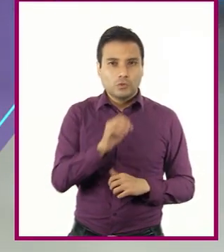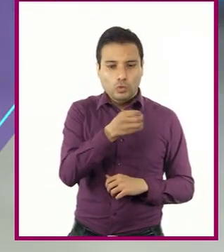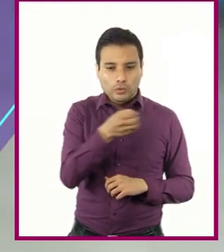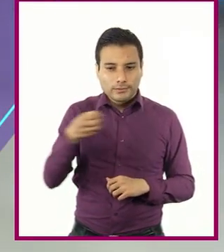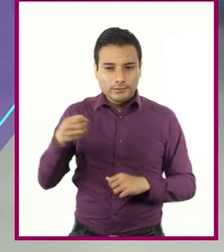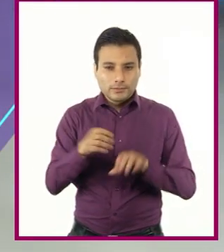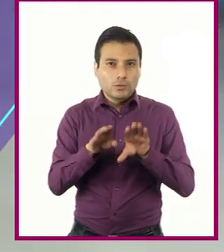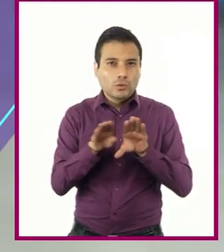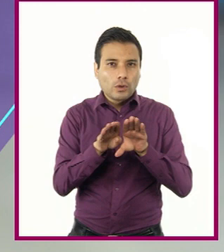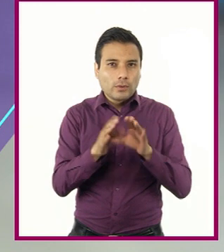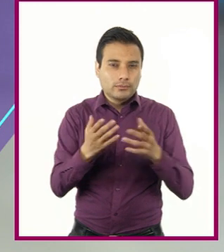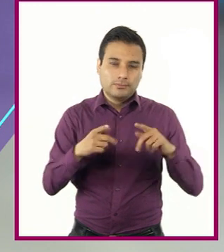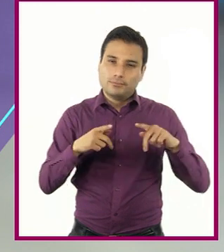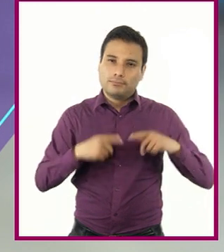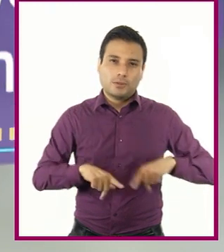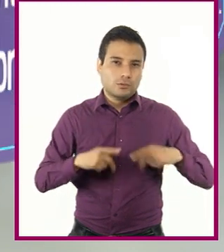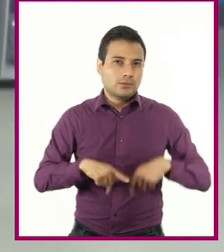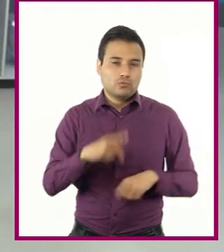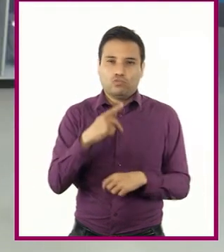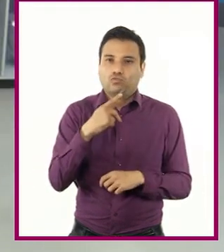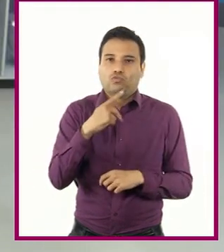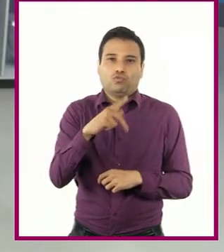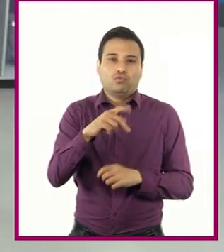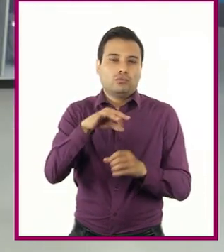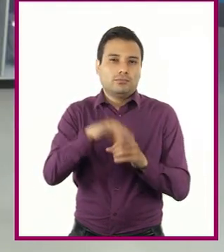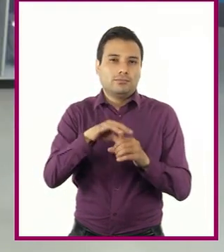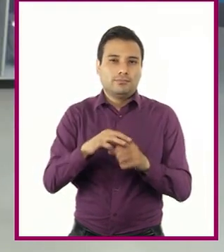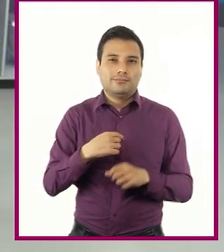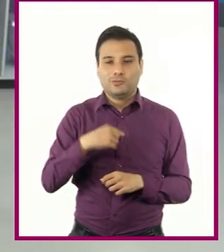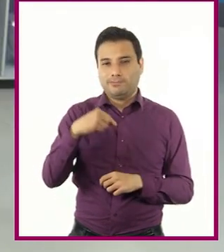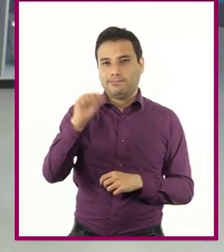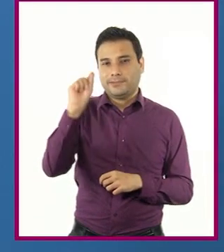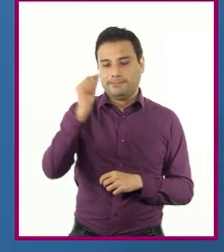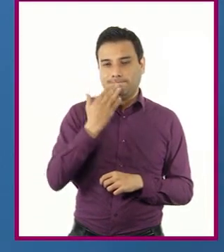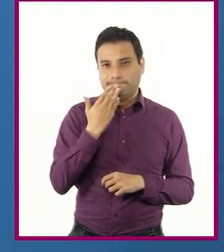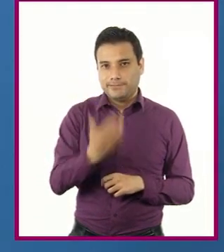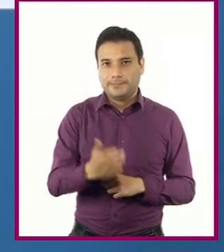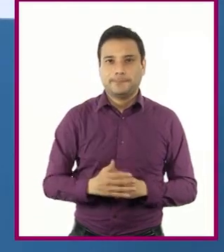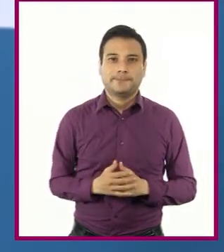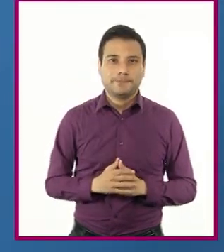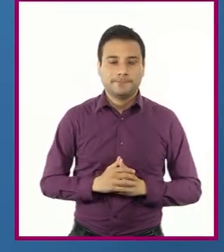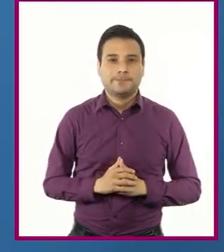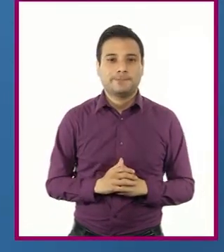está sentada en el voto libre y soberano. Yo también me pongo una palomita.